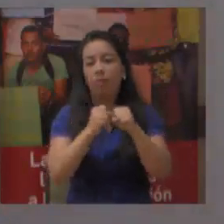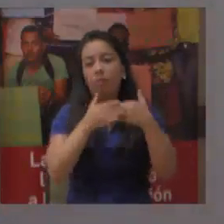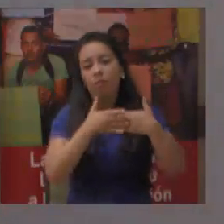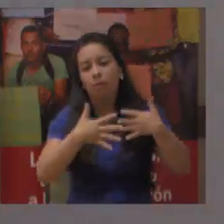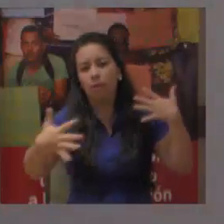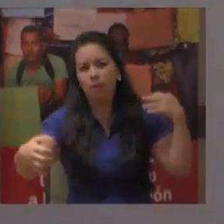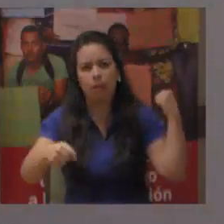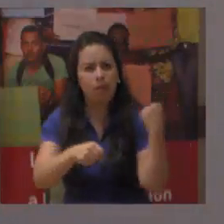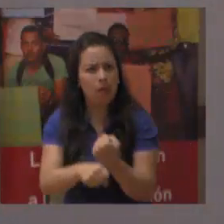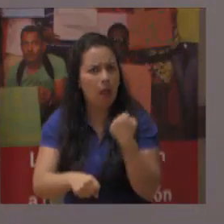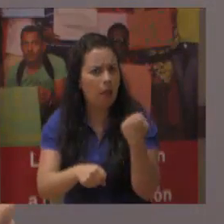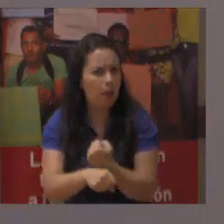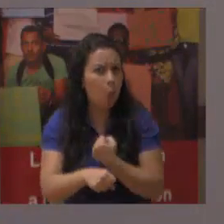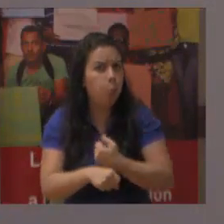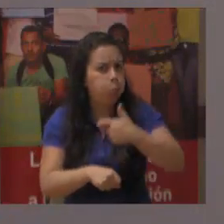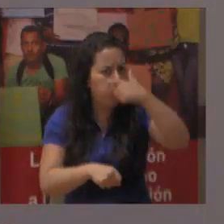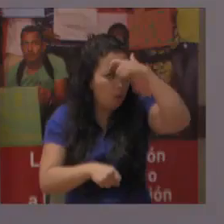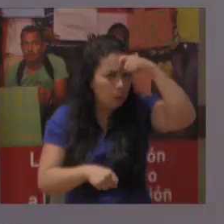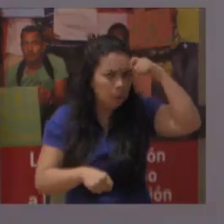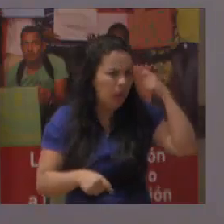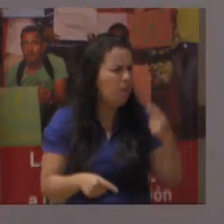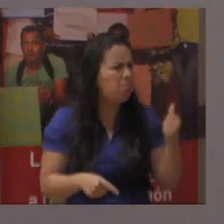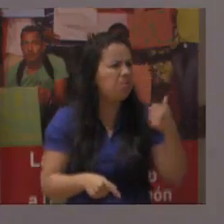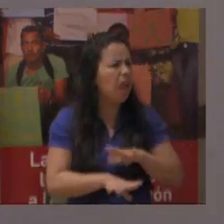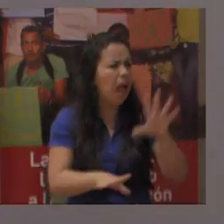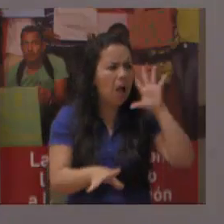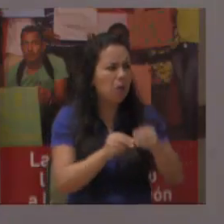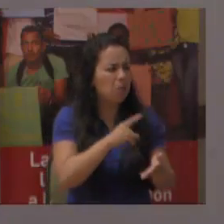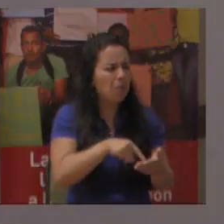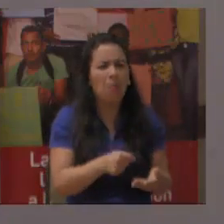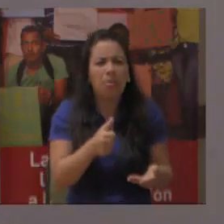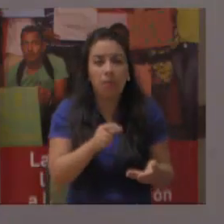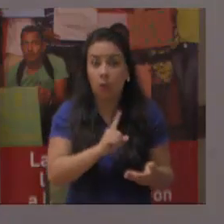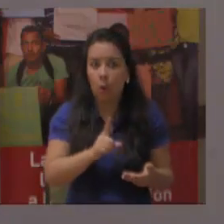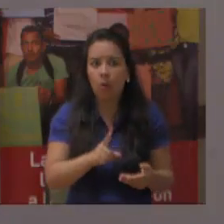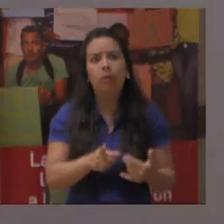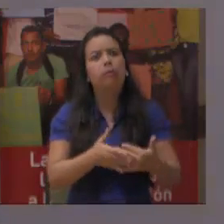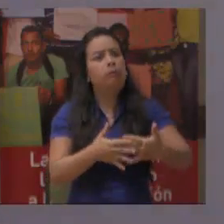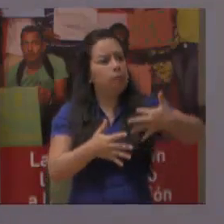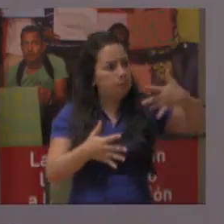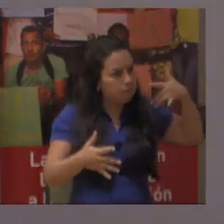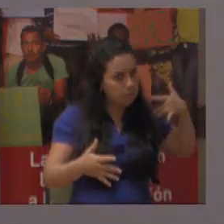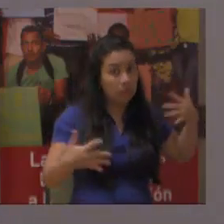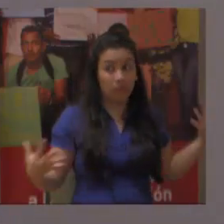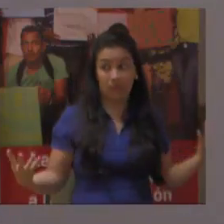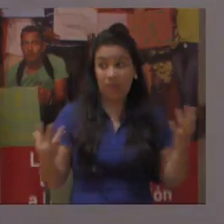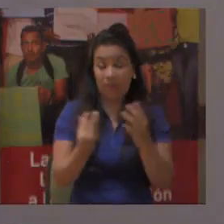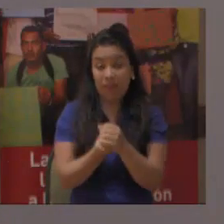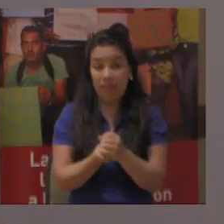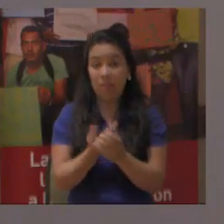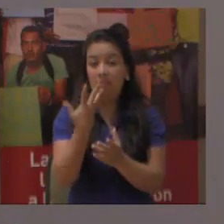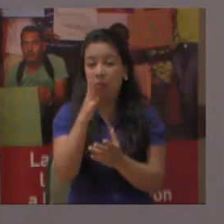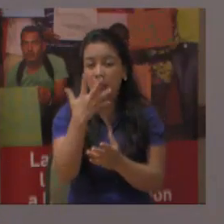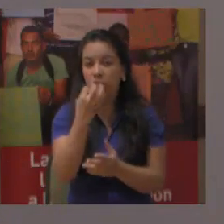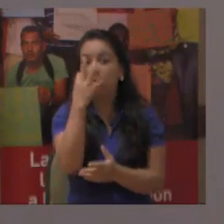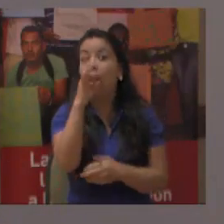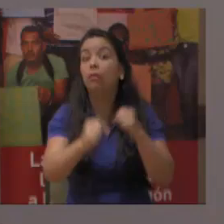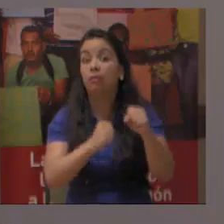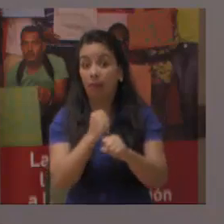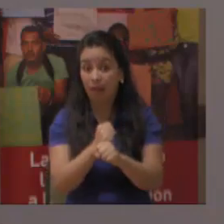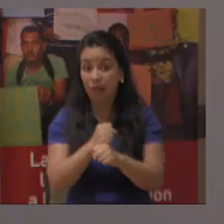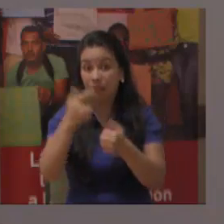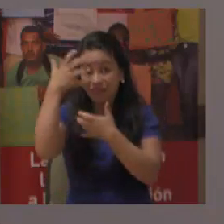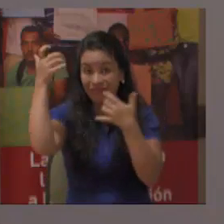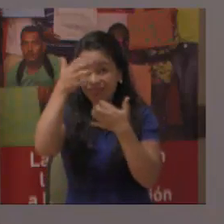esto es un trabajo muy largo lo que nos toca hacer. Nosotros solo con este proceso de reintegración llevamos como 13 años, si no estoy mal,